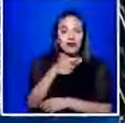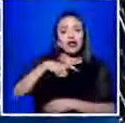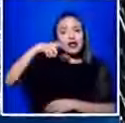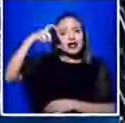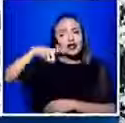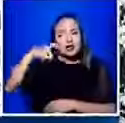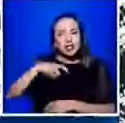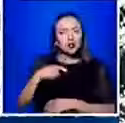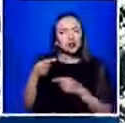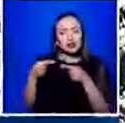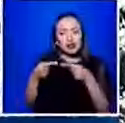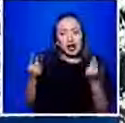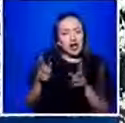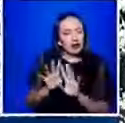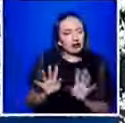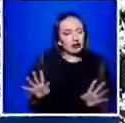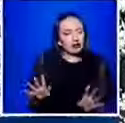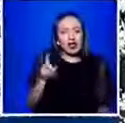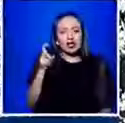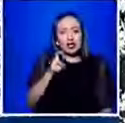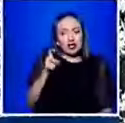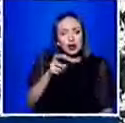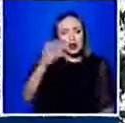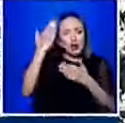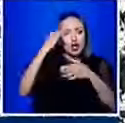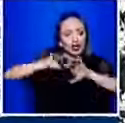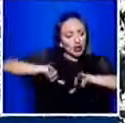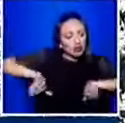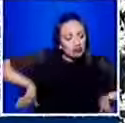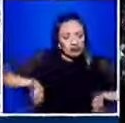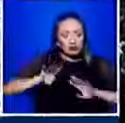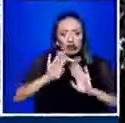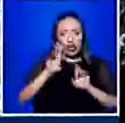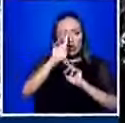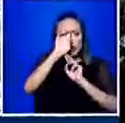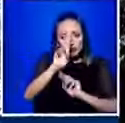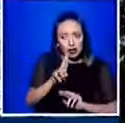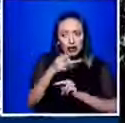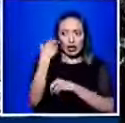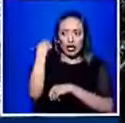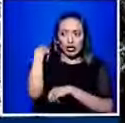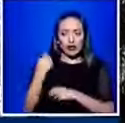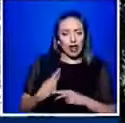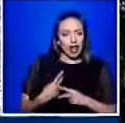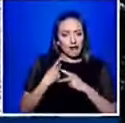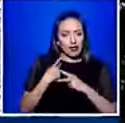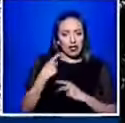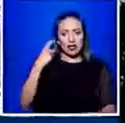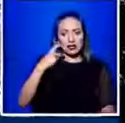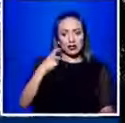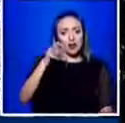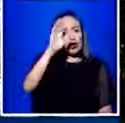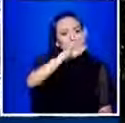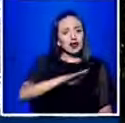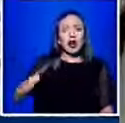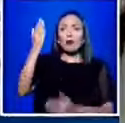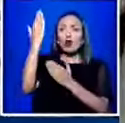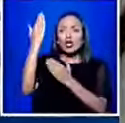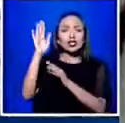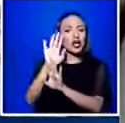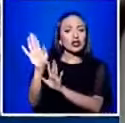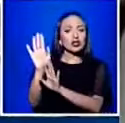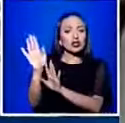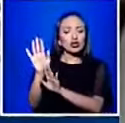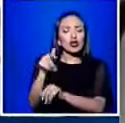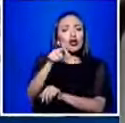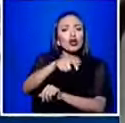menos confrontativa, que anteponga posiciones políticas para la unidad, respeto y garantía a la vida. Ya basta de politizar o